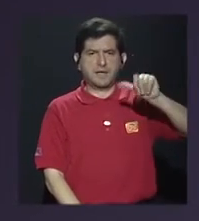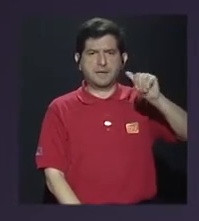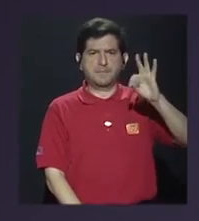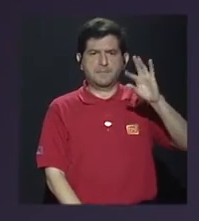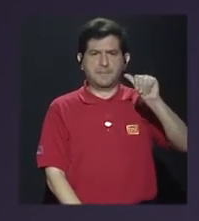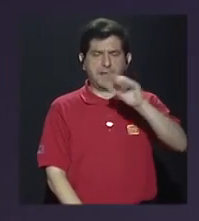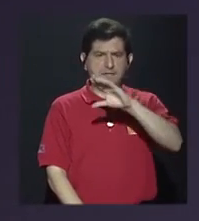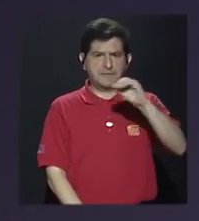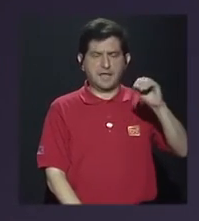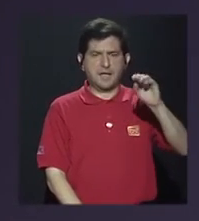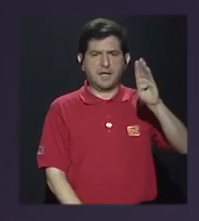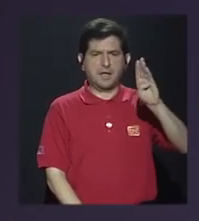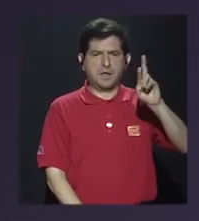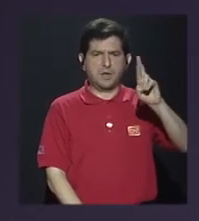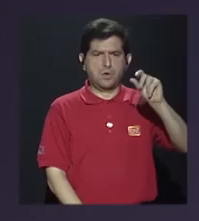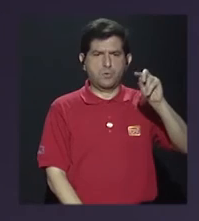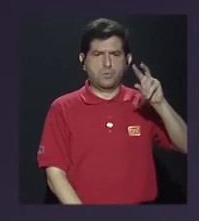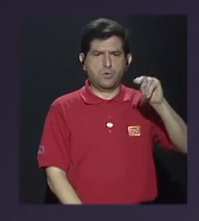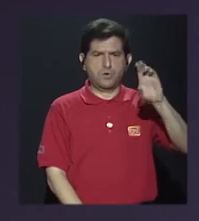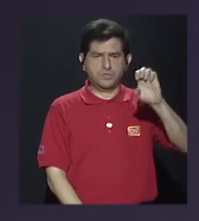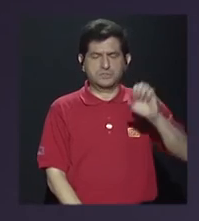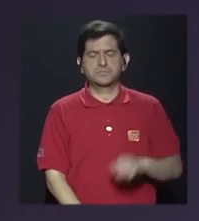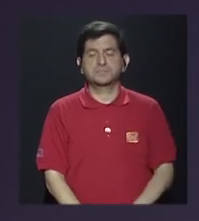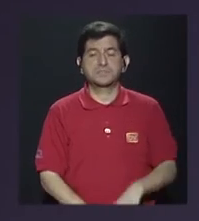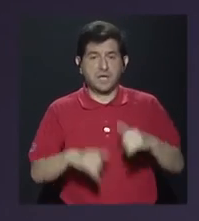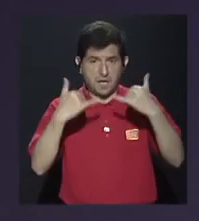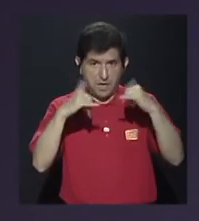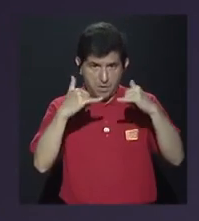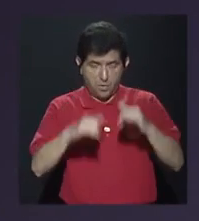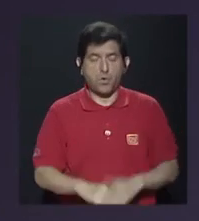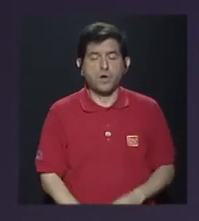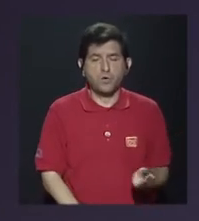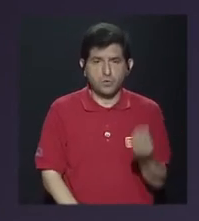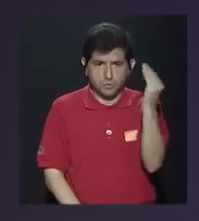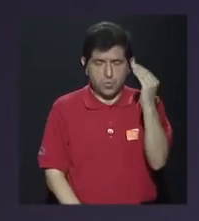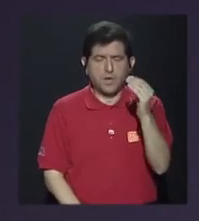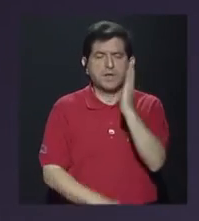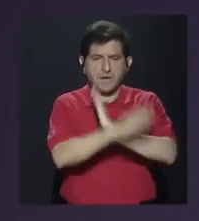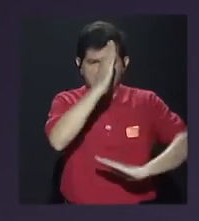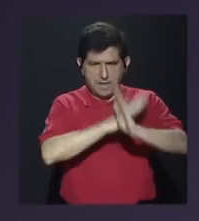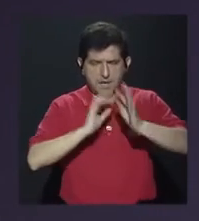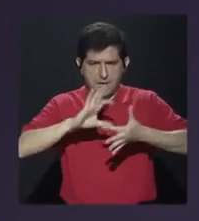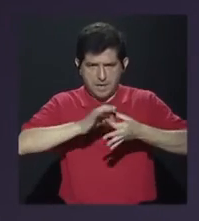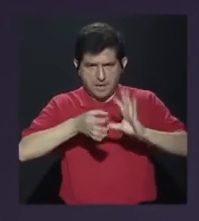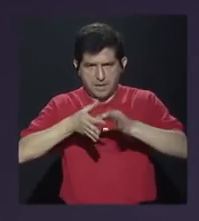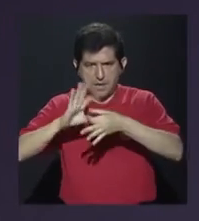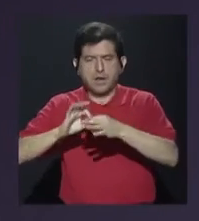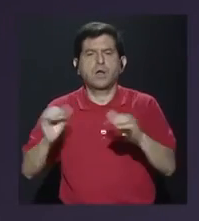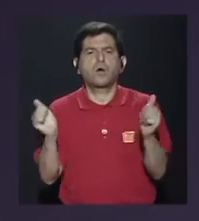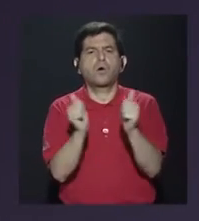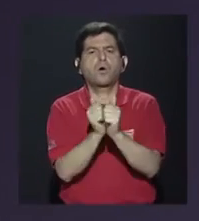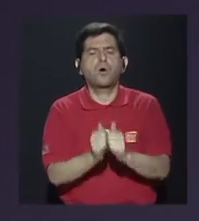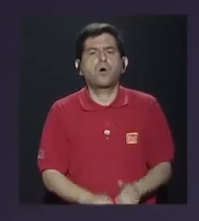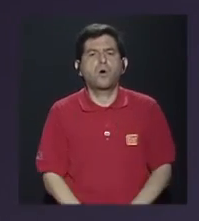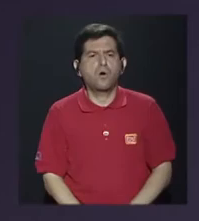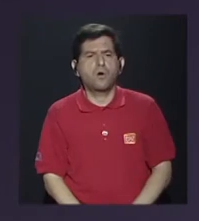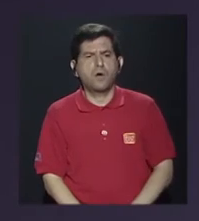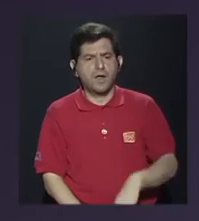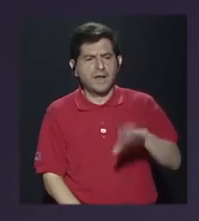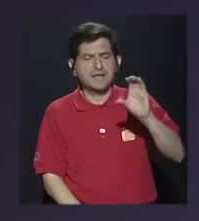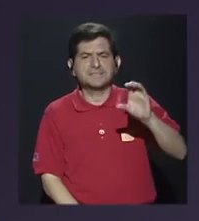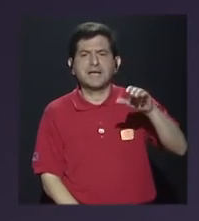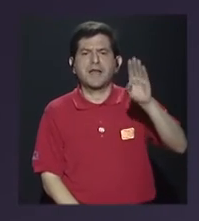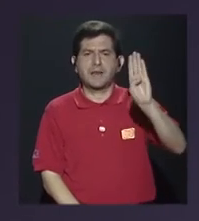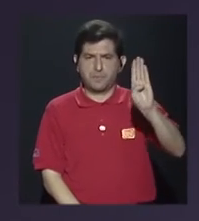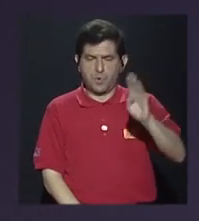en los Juegos Parapanamericanos Juveniles en el año 2013 con la atleta Cristiane